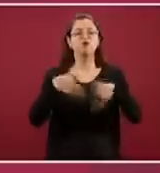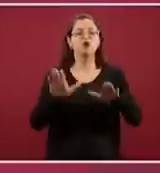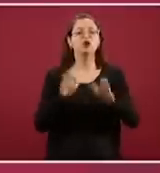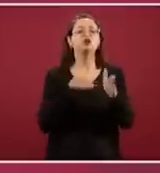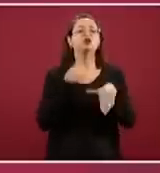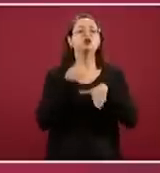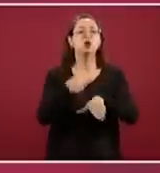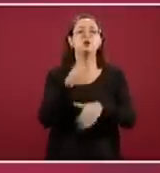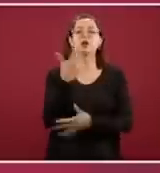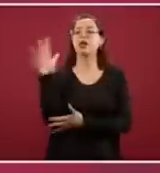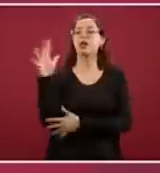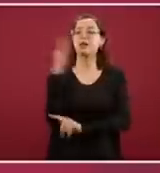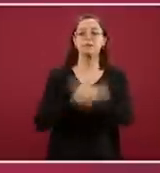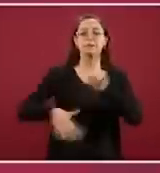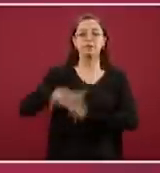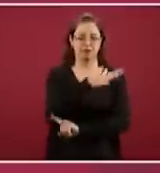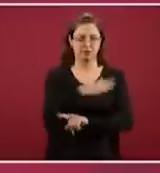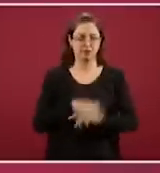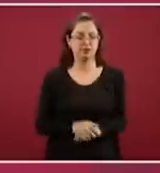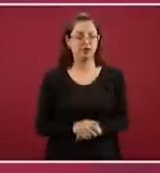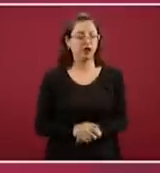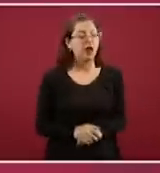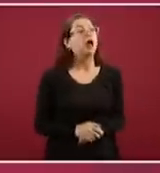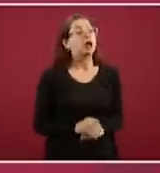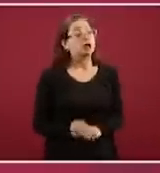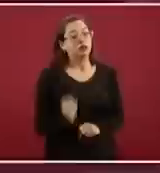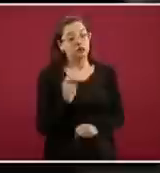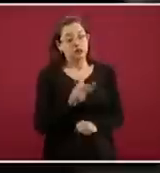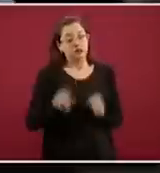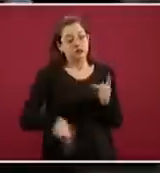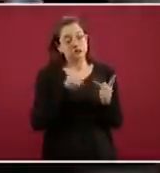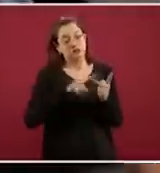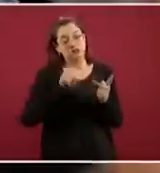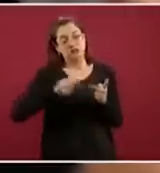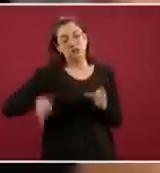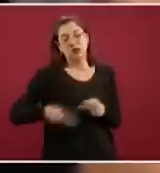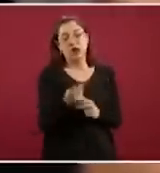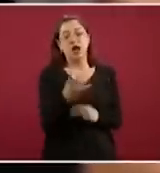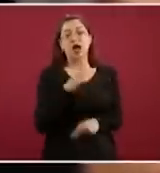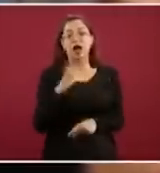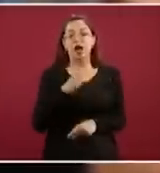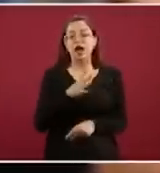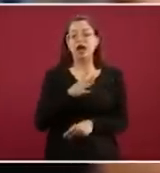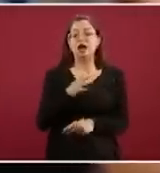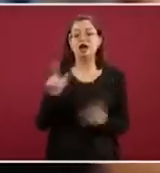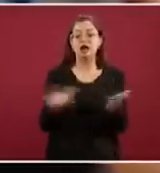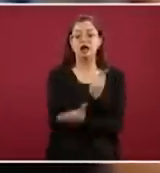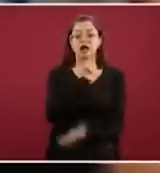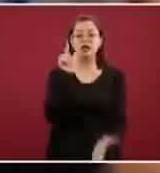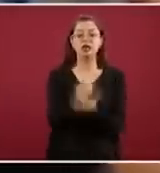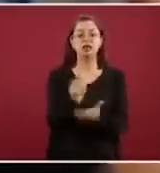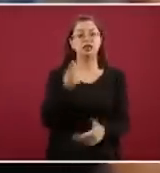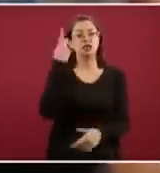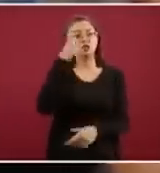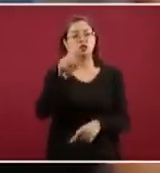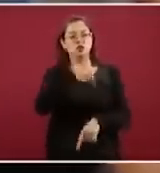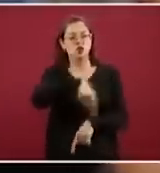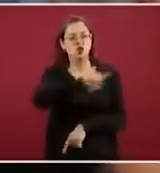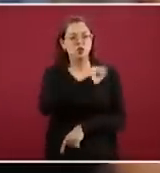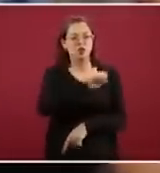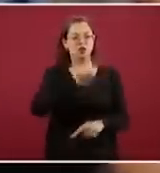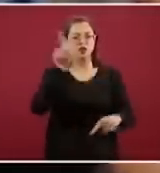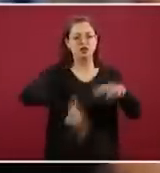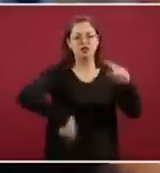Correcto. La segunda pregunta que le quiero hacer es, presidente, empezó una lluvia de amparos contra la aprobación de la ley de extinción de dominio, un